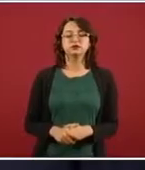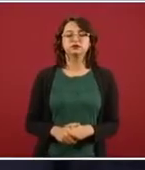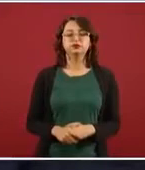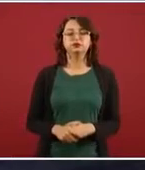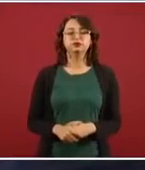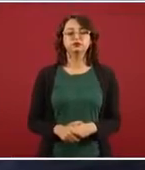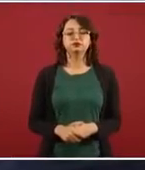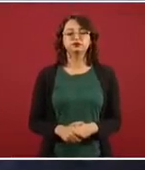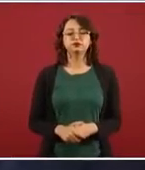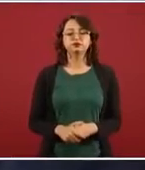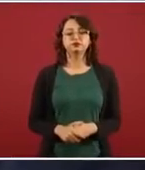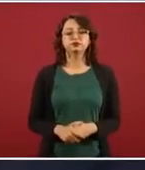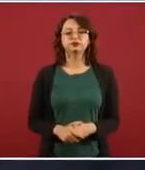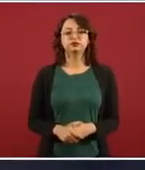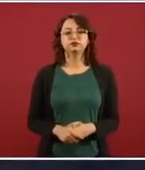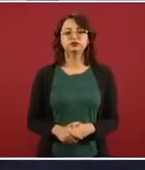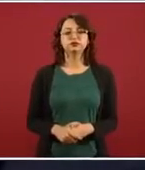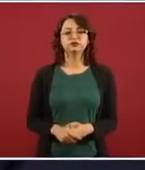tiene